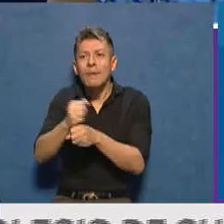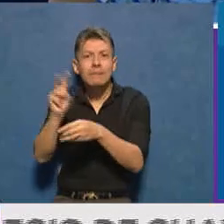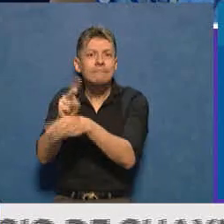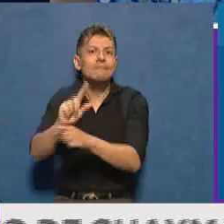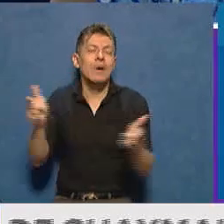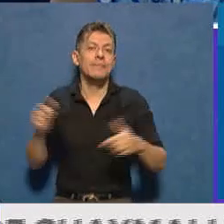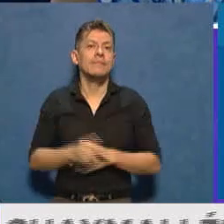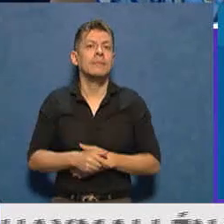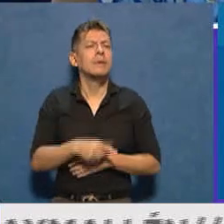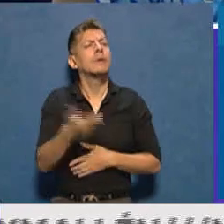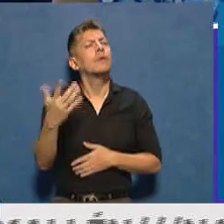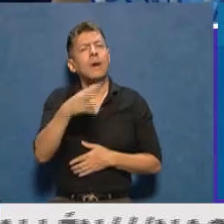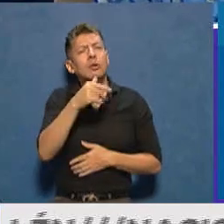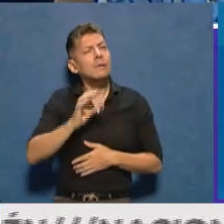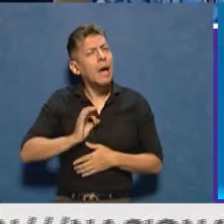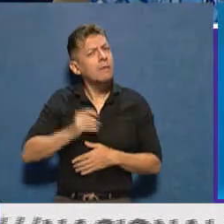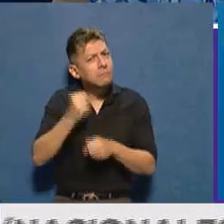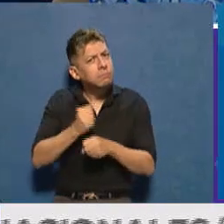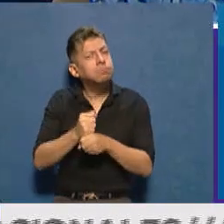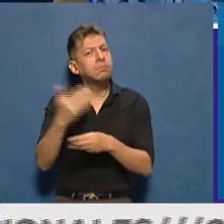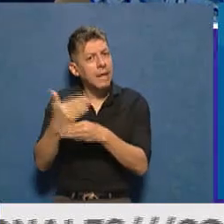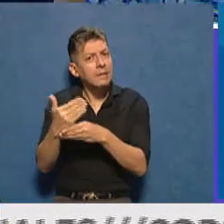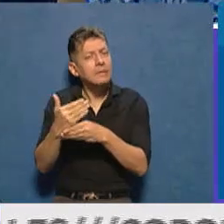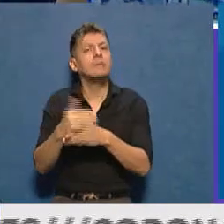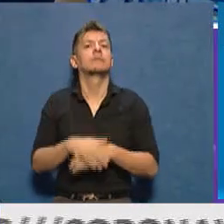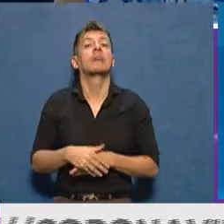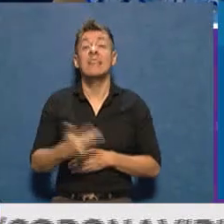vez te pasó sufrir algún asalto? 3 veces me asaltaron.